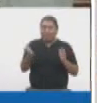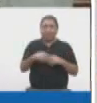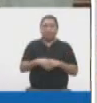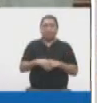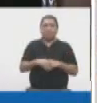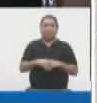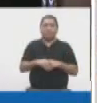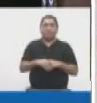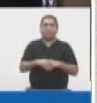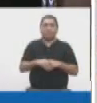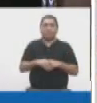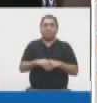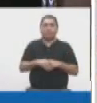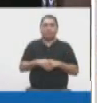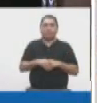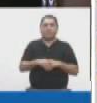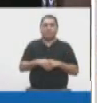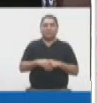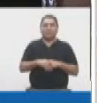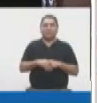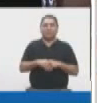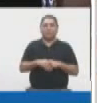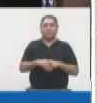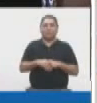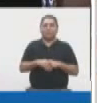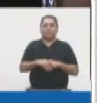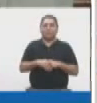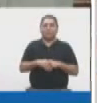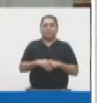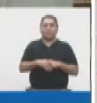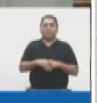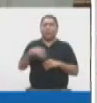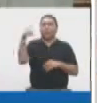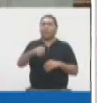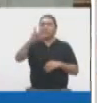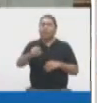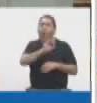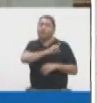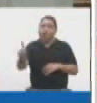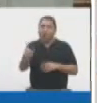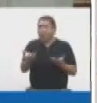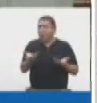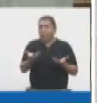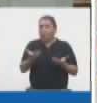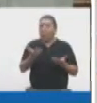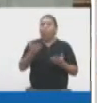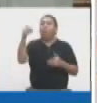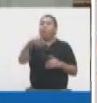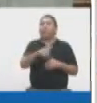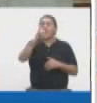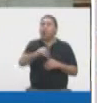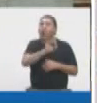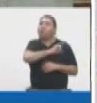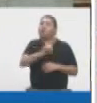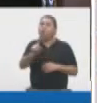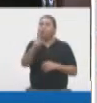Bueno pero está bien van a permanecer tal vez como lo han estado haciendo hasta ahora pero condicionados